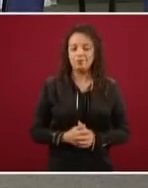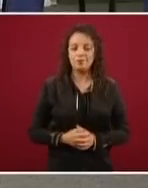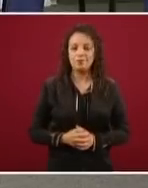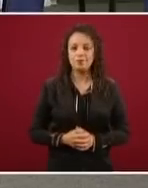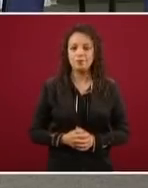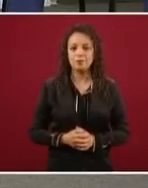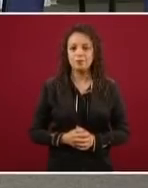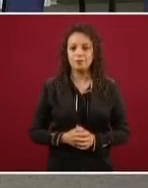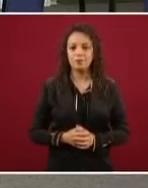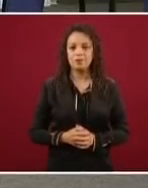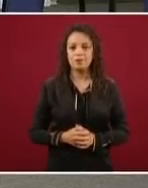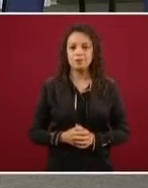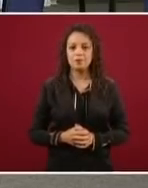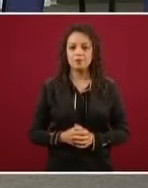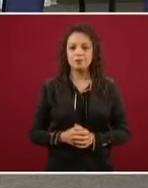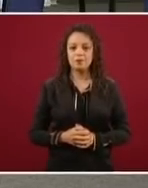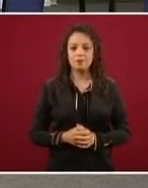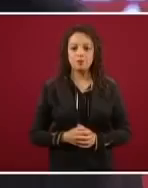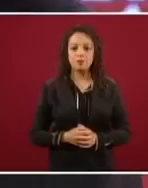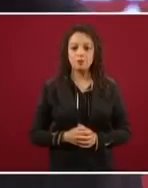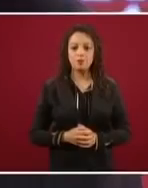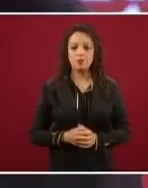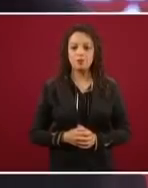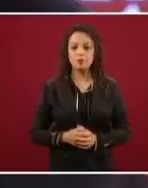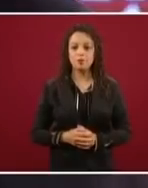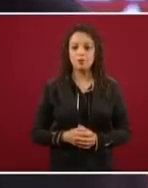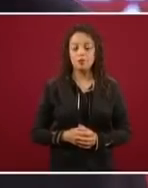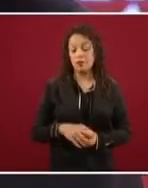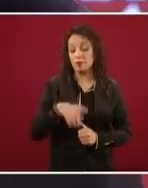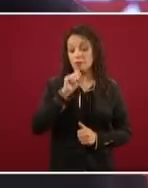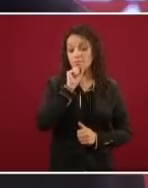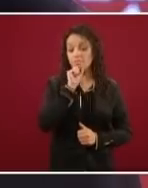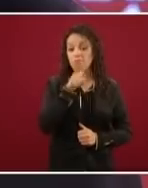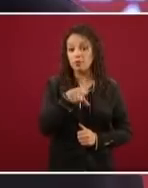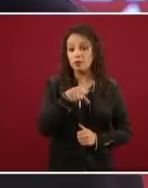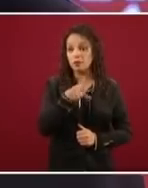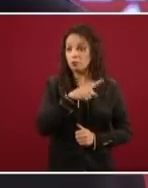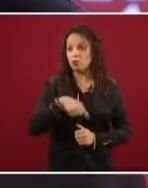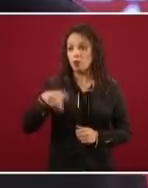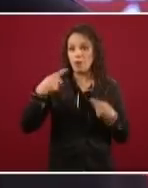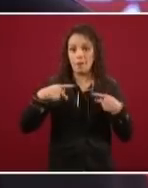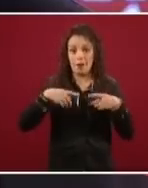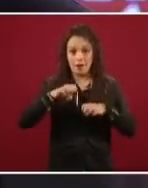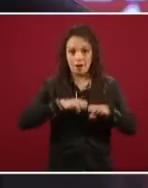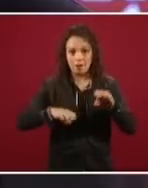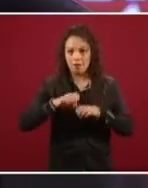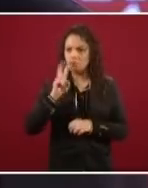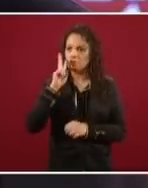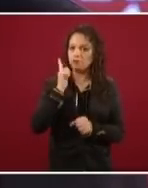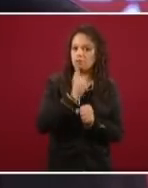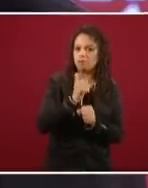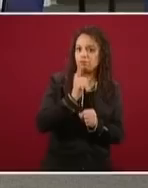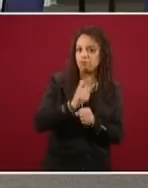también los e inversionistas extranjeros